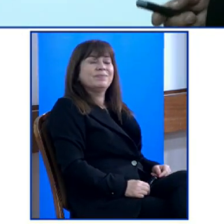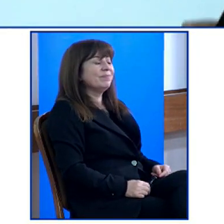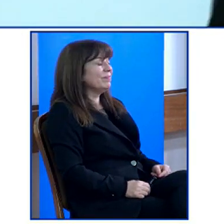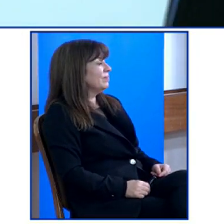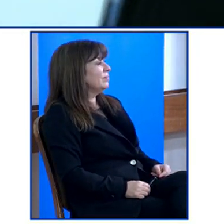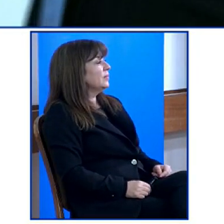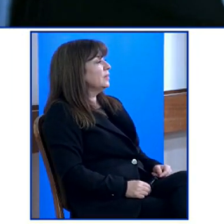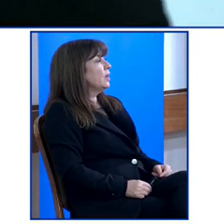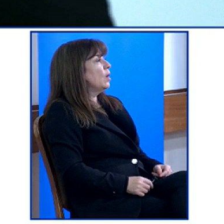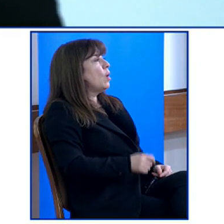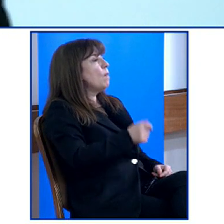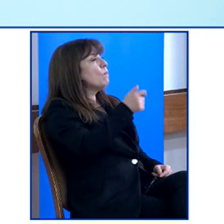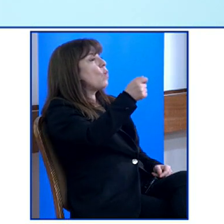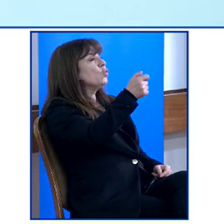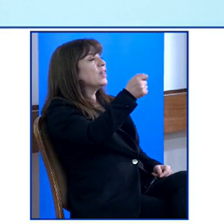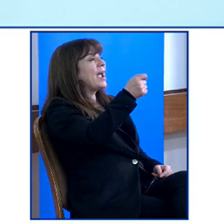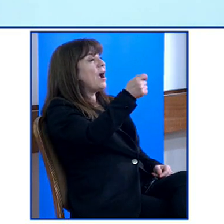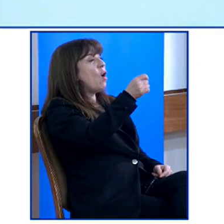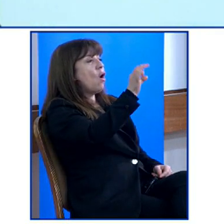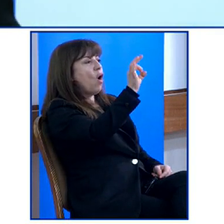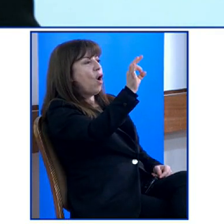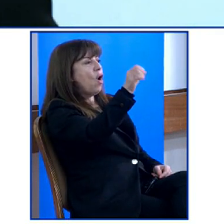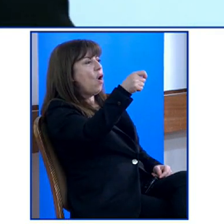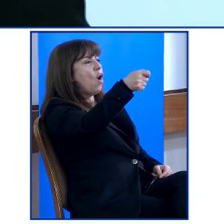puntero. Bueno, ahí